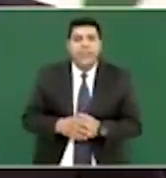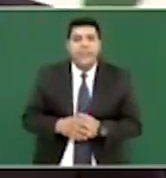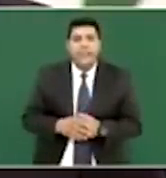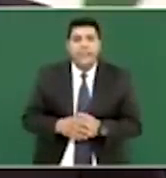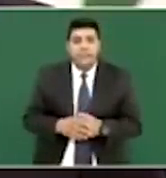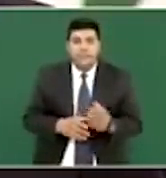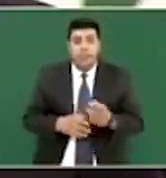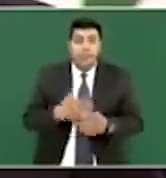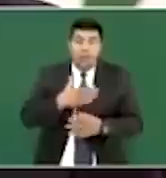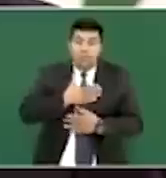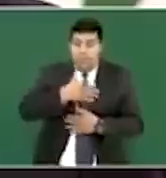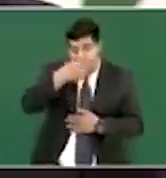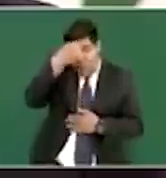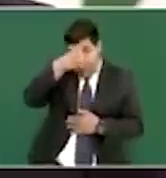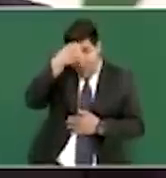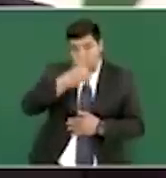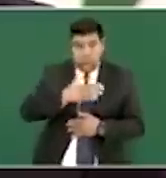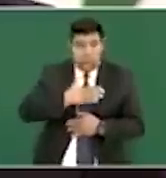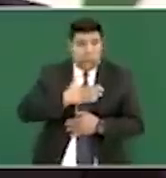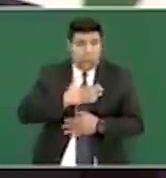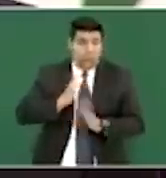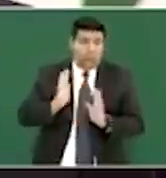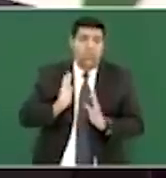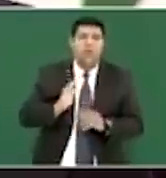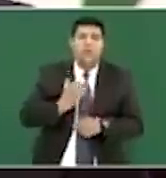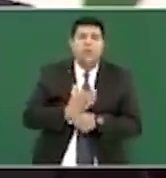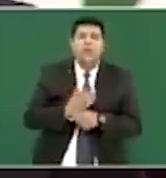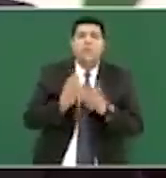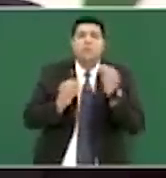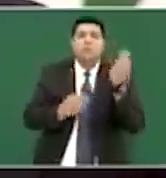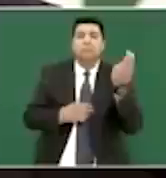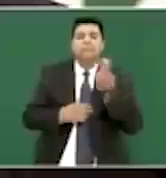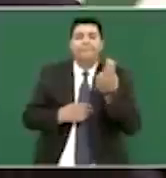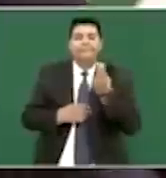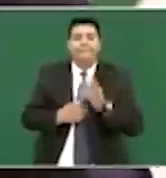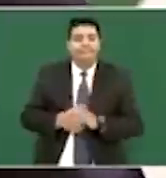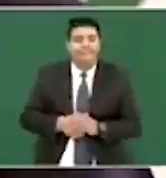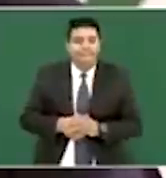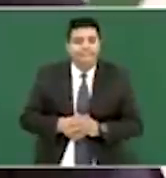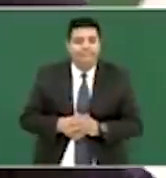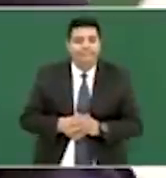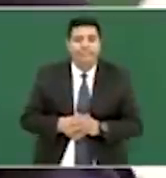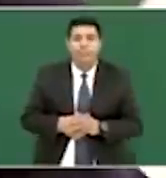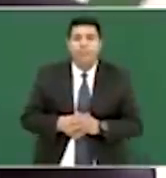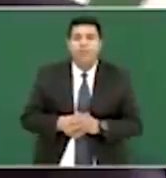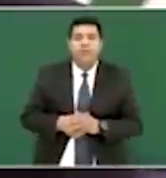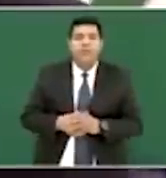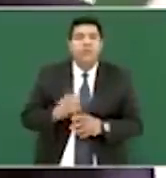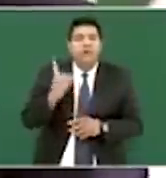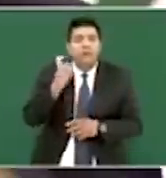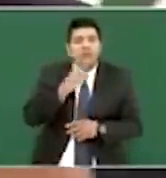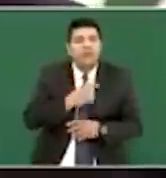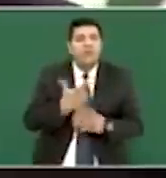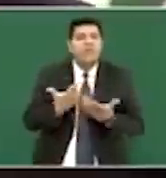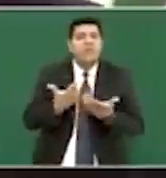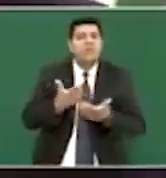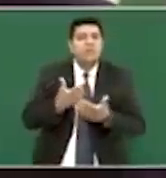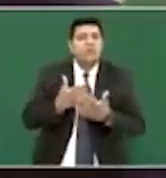mi opinión es que ya no se necesita más burocracia,